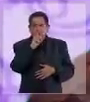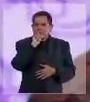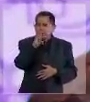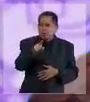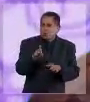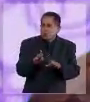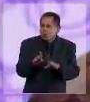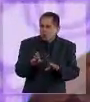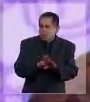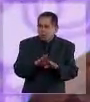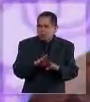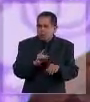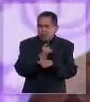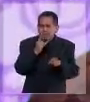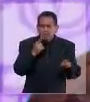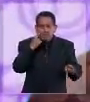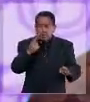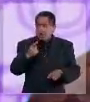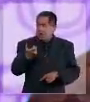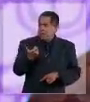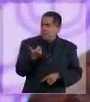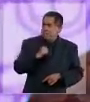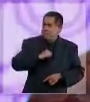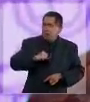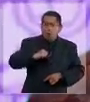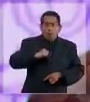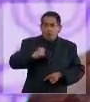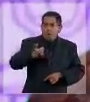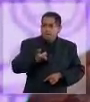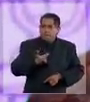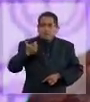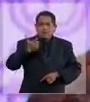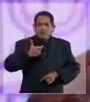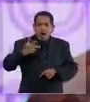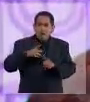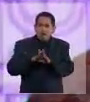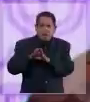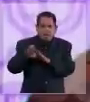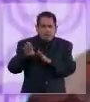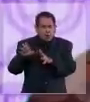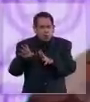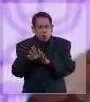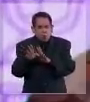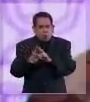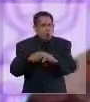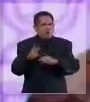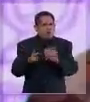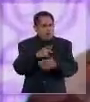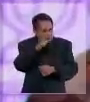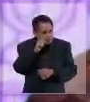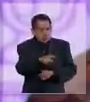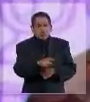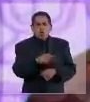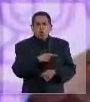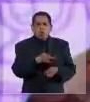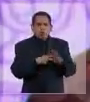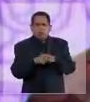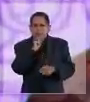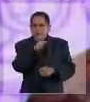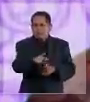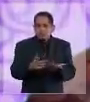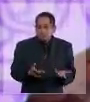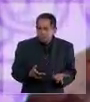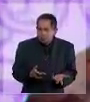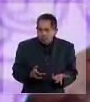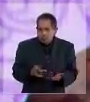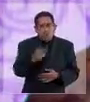fragilidad porque la inflación, un poco de inflación, una distracción de inflación y a lo mejor vuelven a hacerlo, porque no se arregla un problema de ingreso.